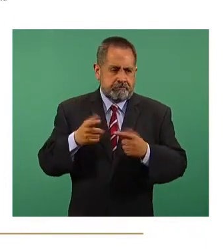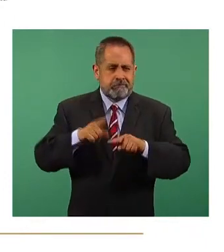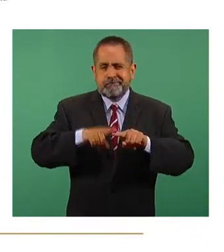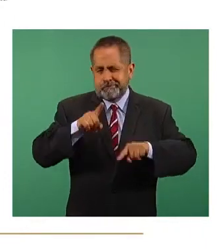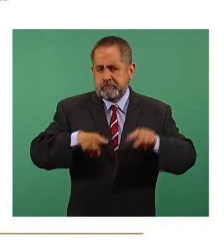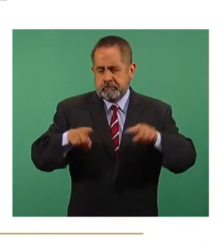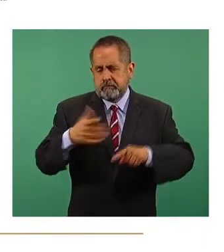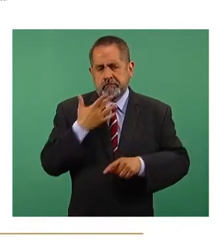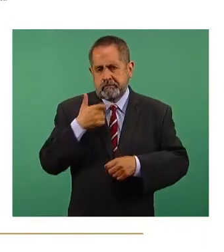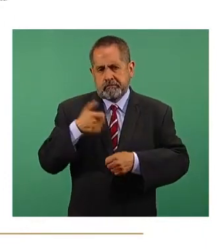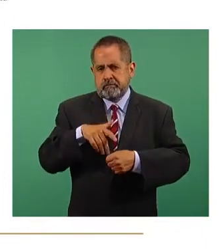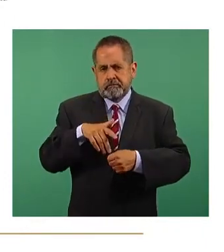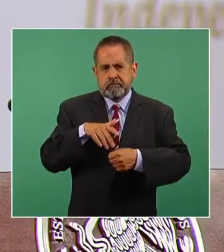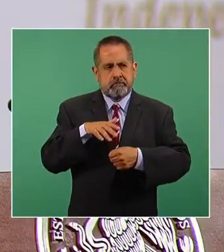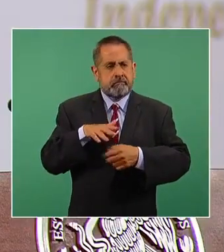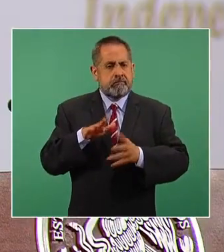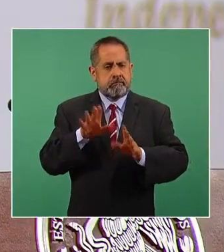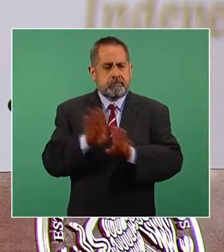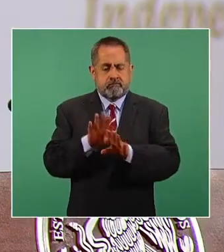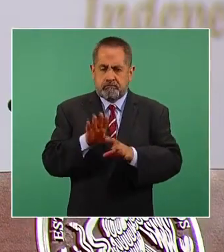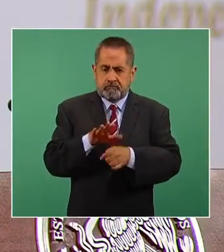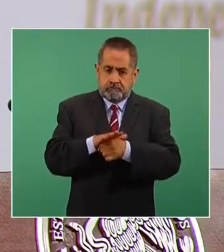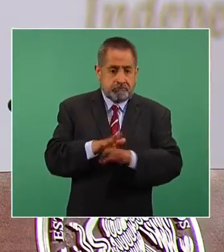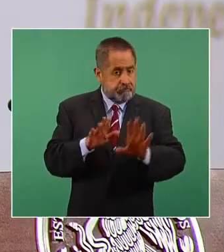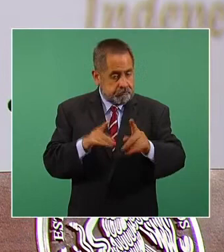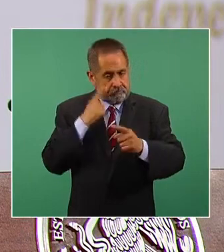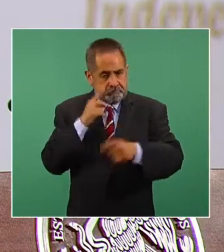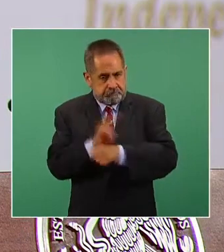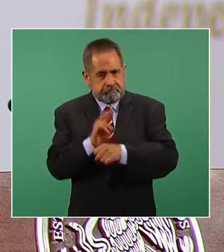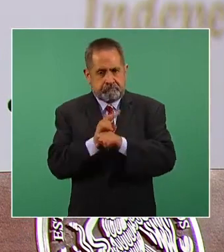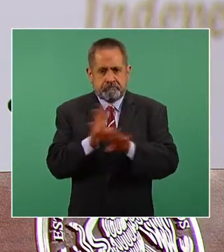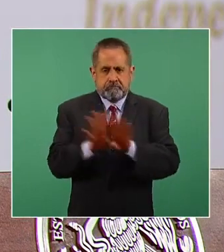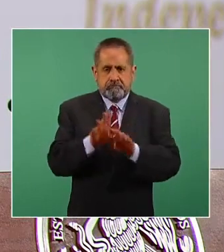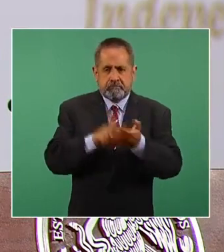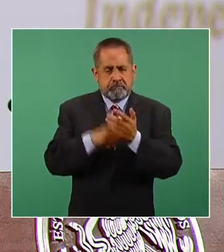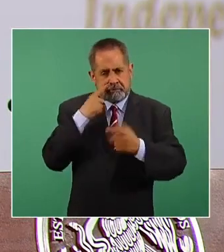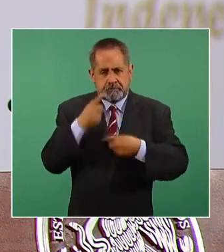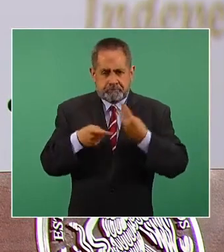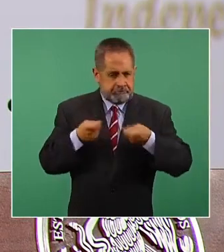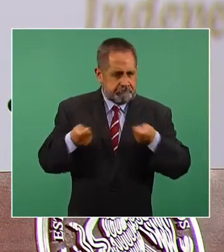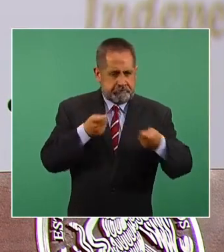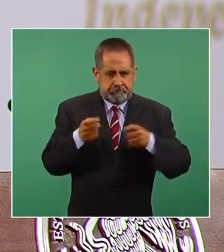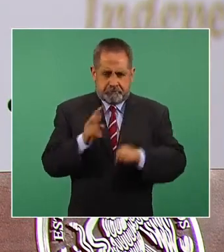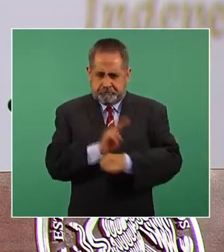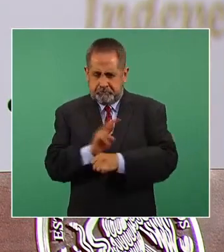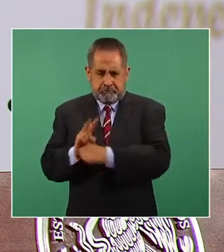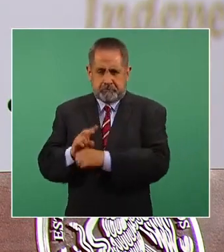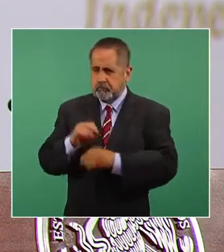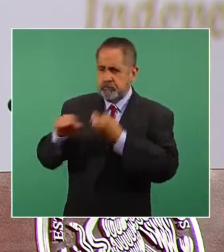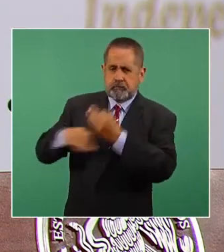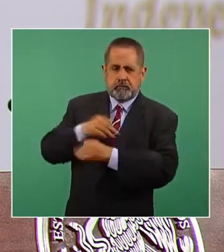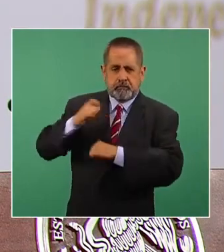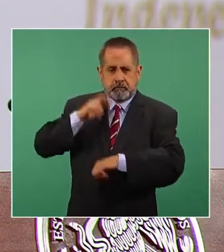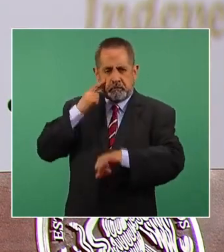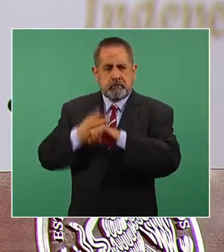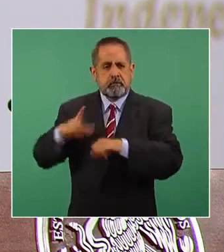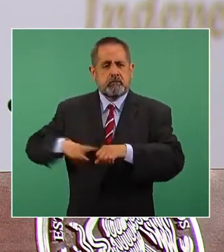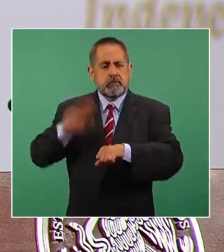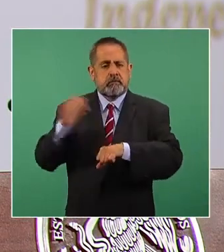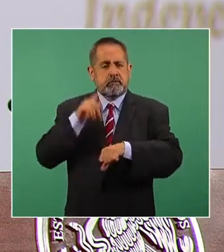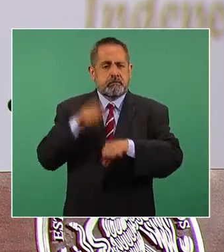precios del gas LP a nivel nacional, pero estamos tomando cartas en el asunto en equipo, todas las dependencias del gobierno